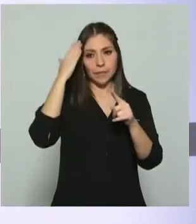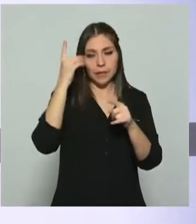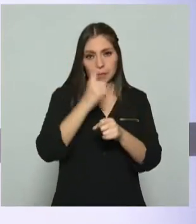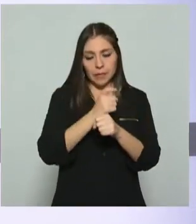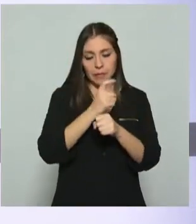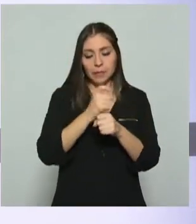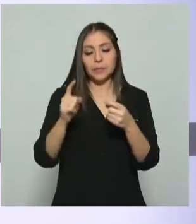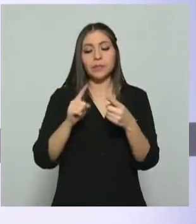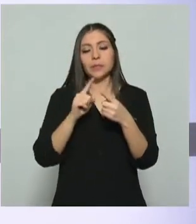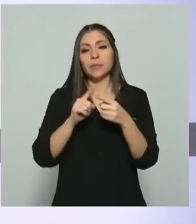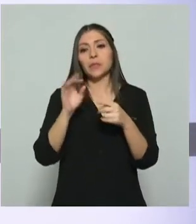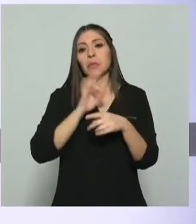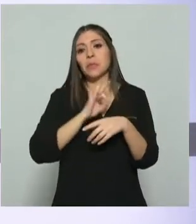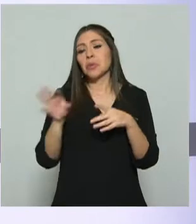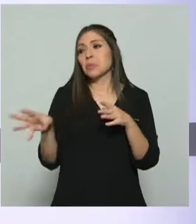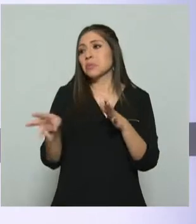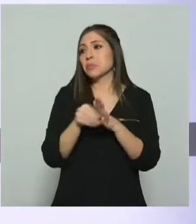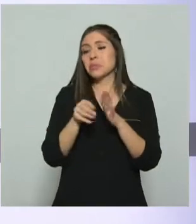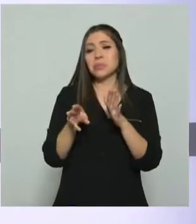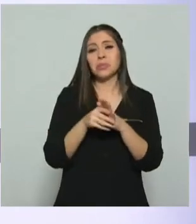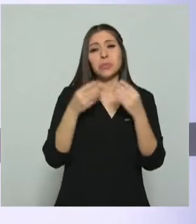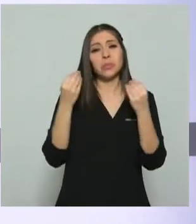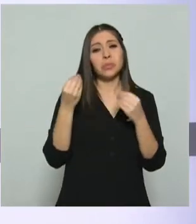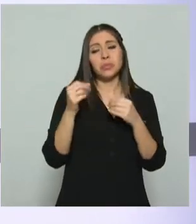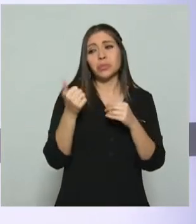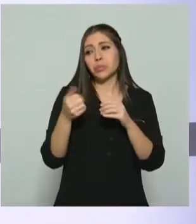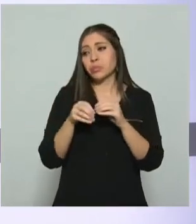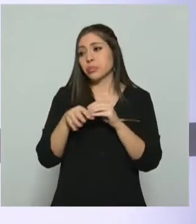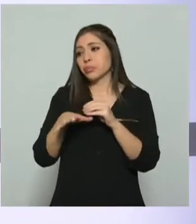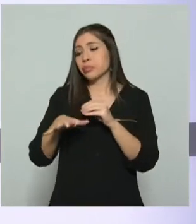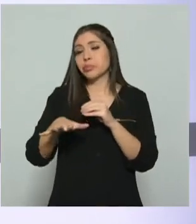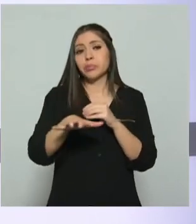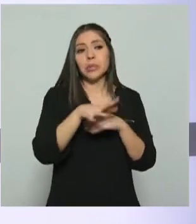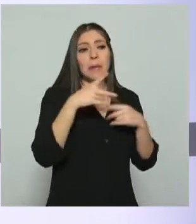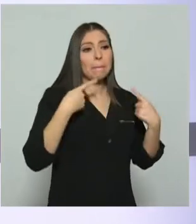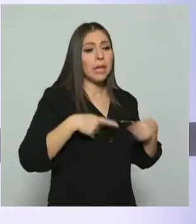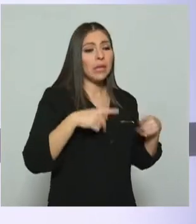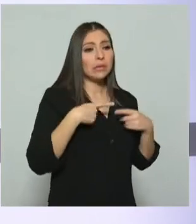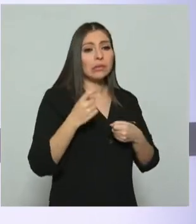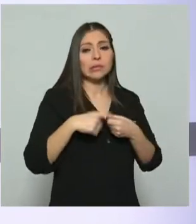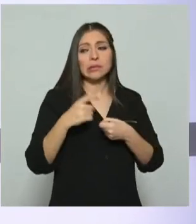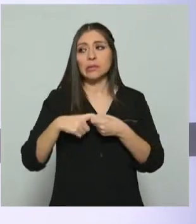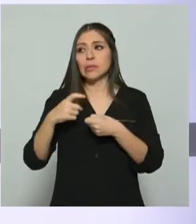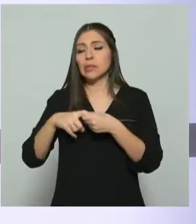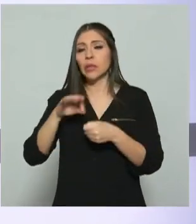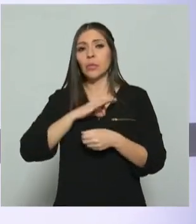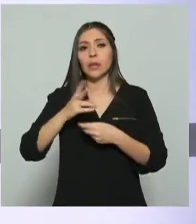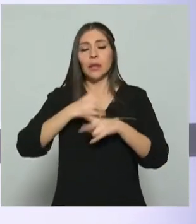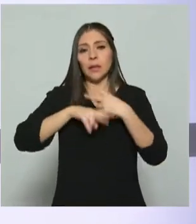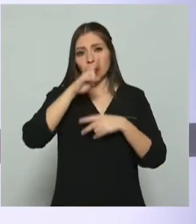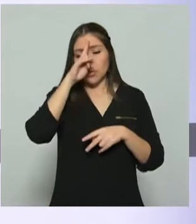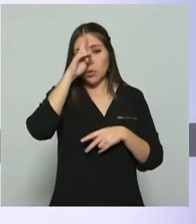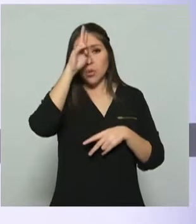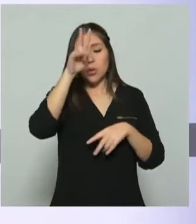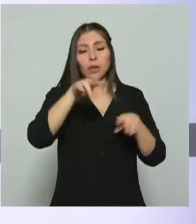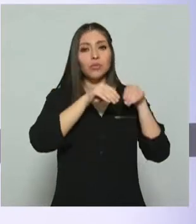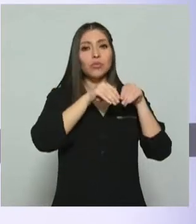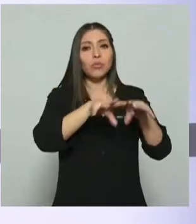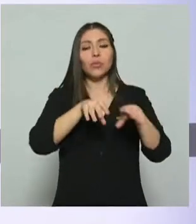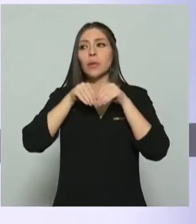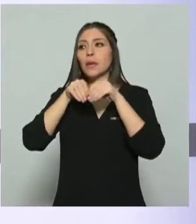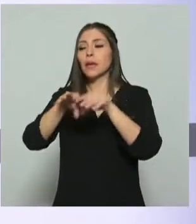suman, podrían ser cientos o miles de otras personas, a generar violencia sobre las víctimas de difusión de contenido íntimo